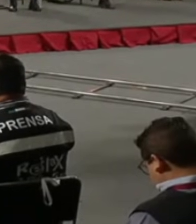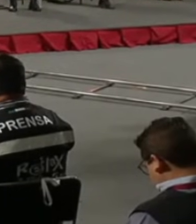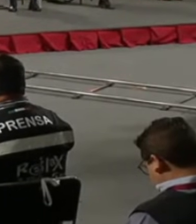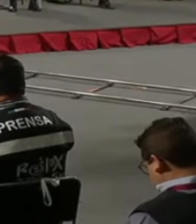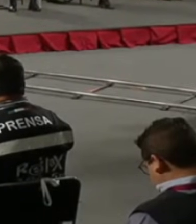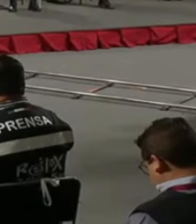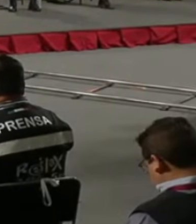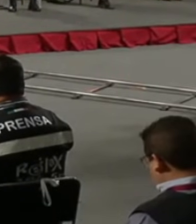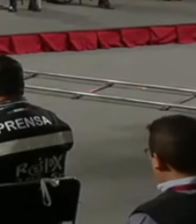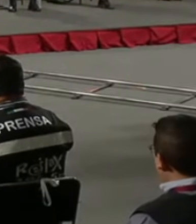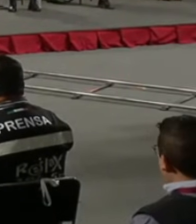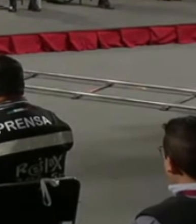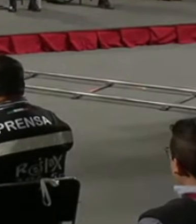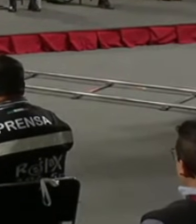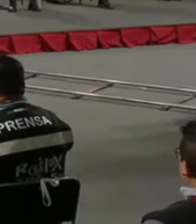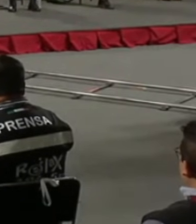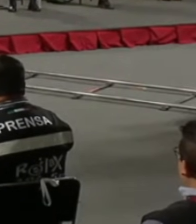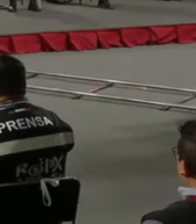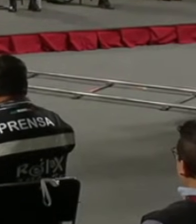tomar la palabra